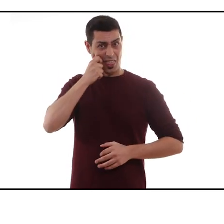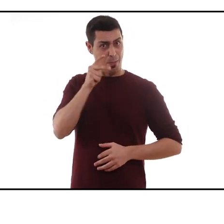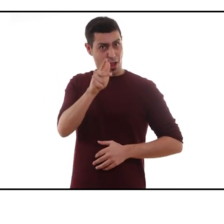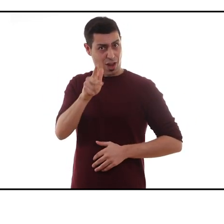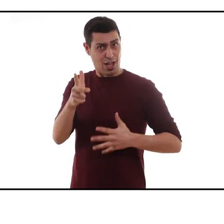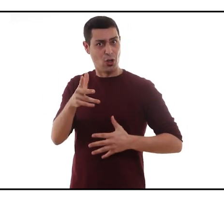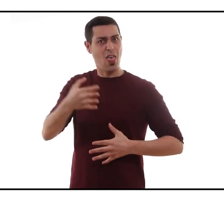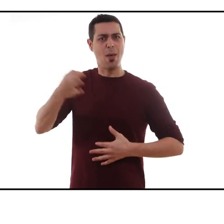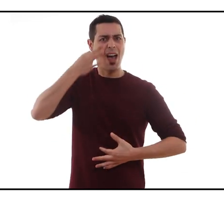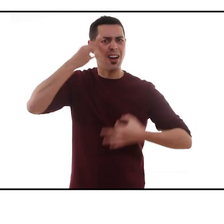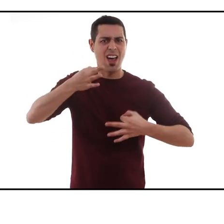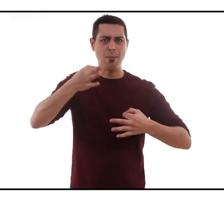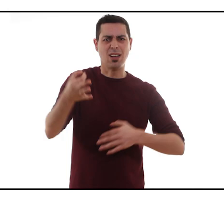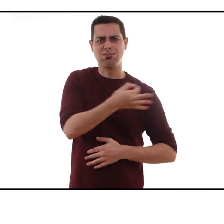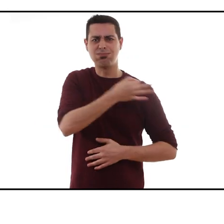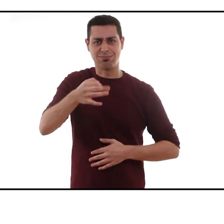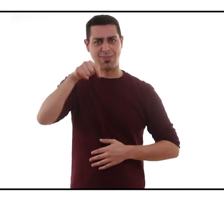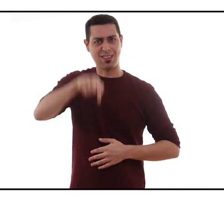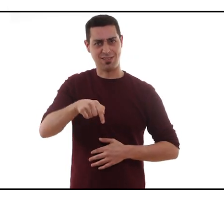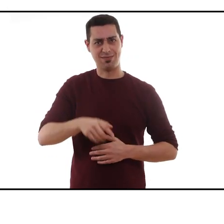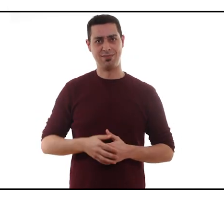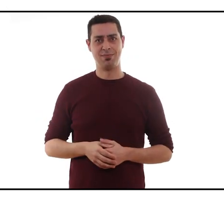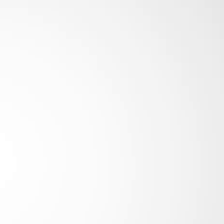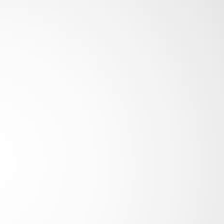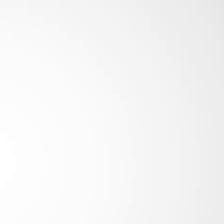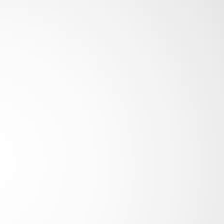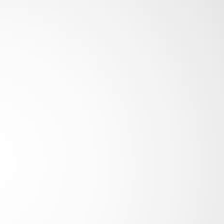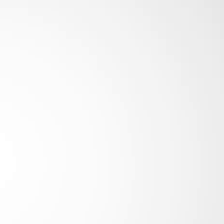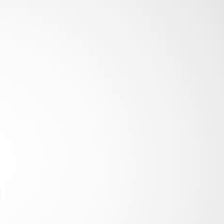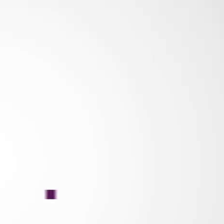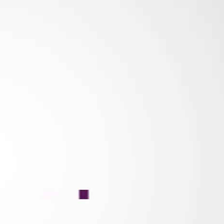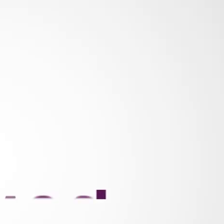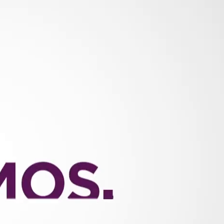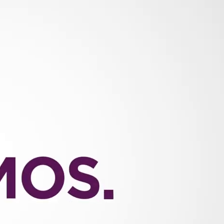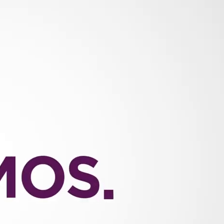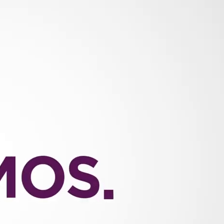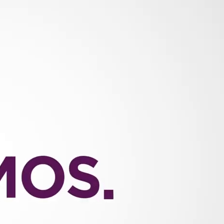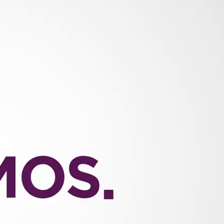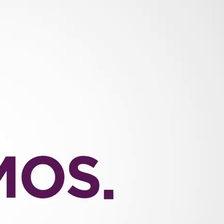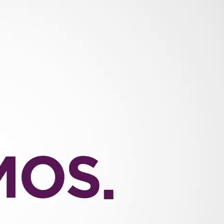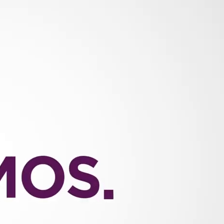humanos, sea real y efectiva en nuestro país. ¡Gracias! ¡Gracias! ¡Gracias! ¡Gracias! ¡Gracias! ¡Gracias!